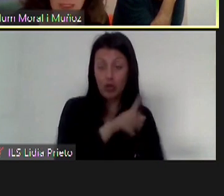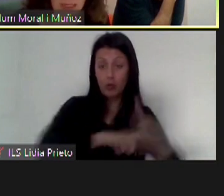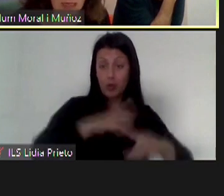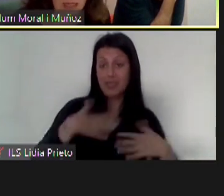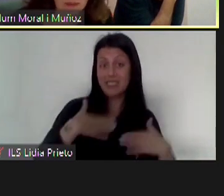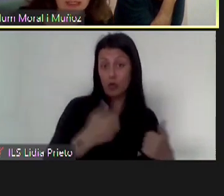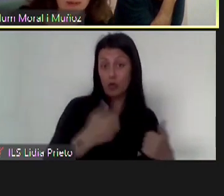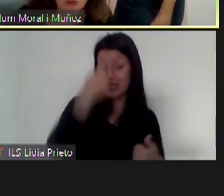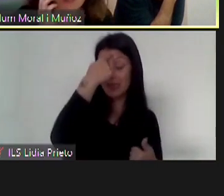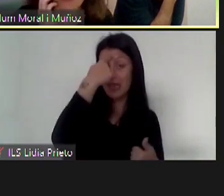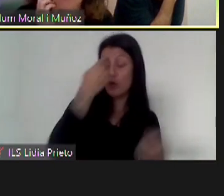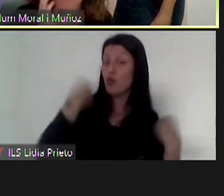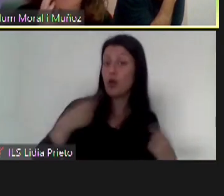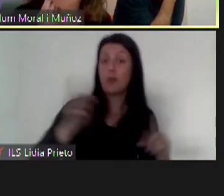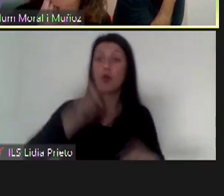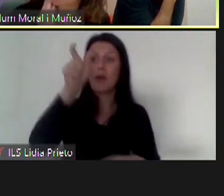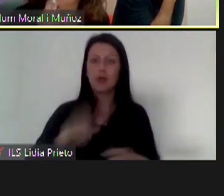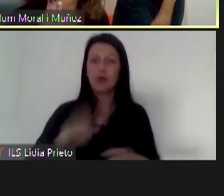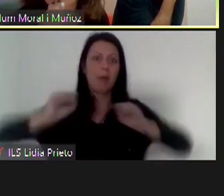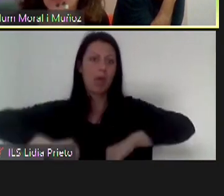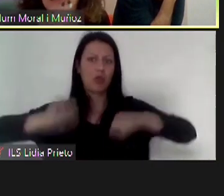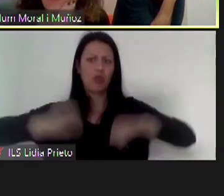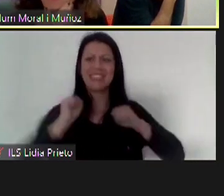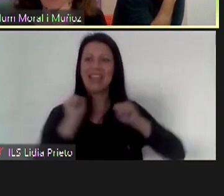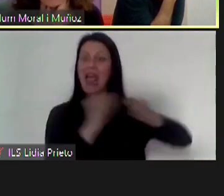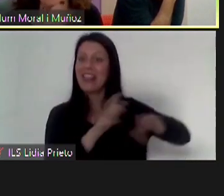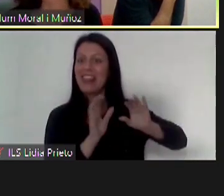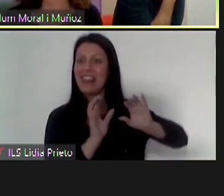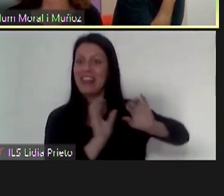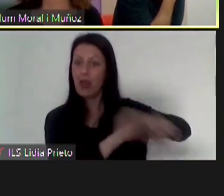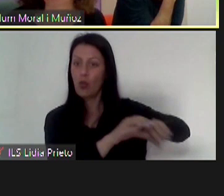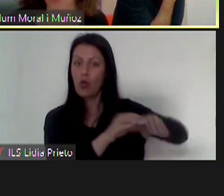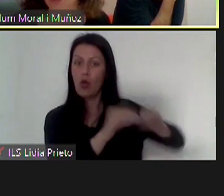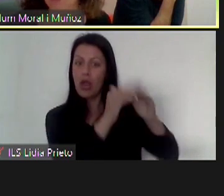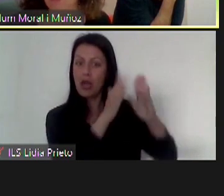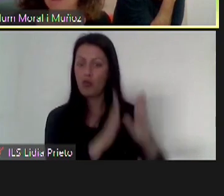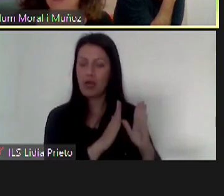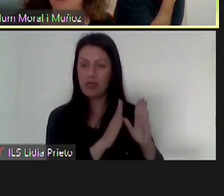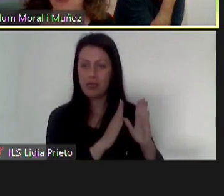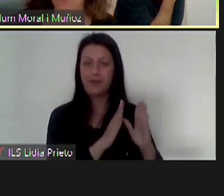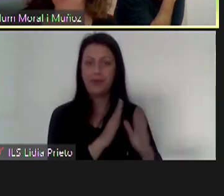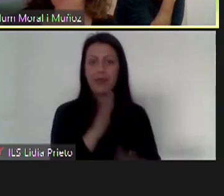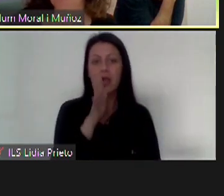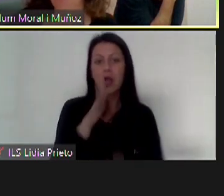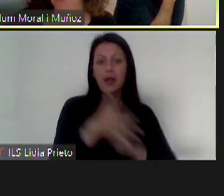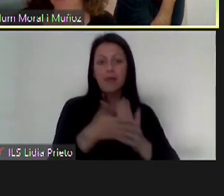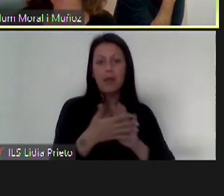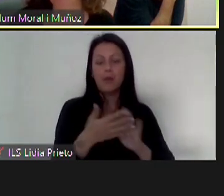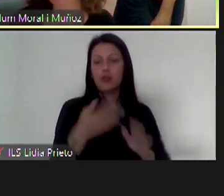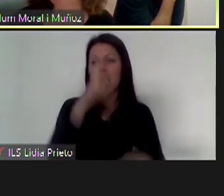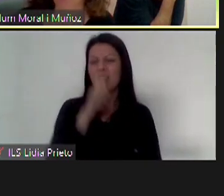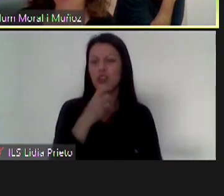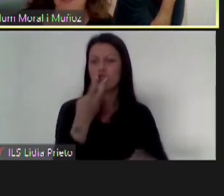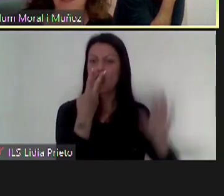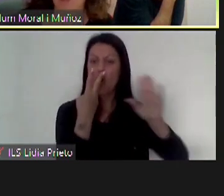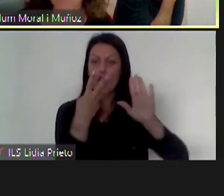como. De ahí pasamos a un modelo de atención comunitaria, ya nos vamos a situar en los años 80, ¿no? En los años 80 hay un proceso